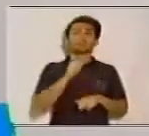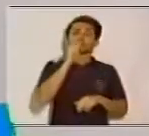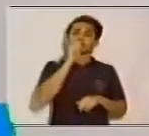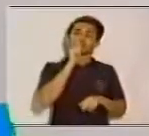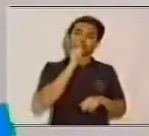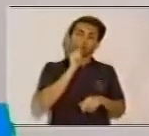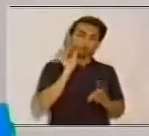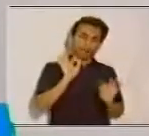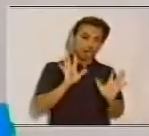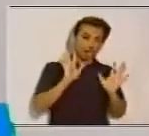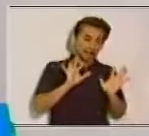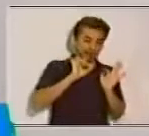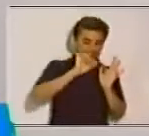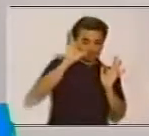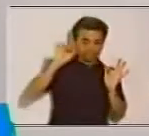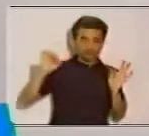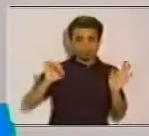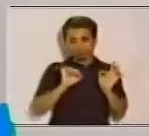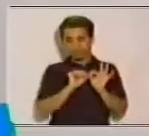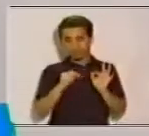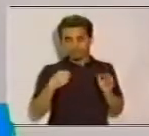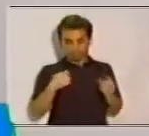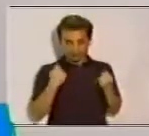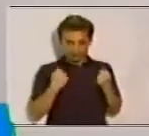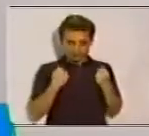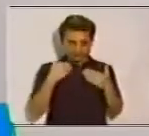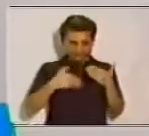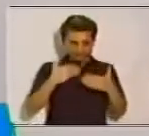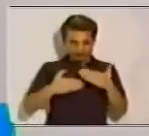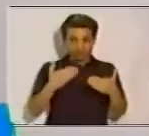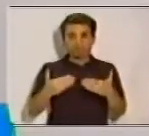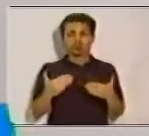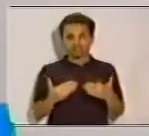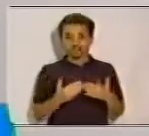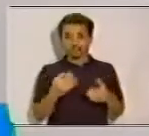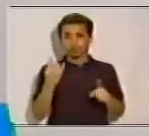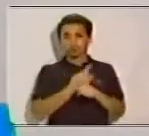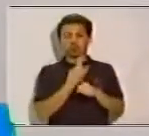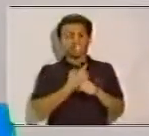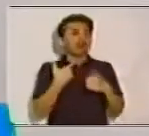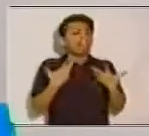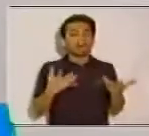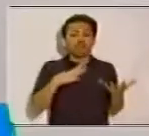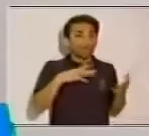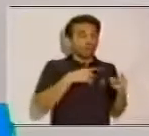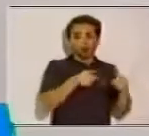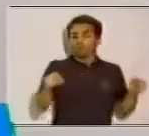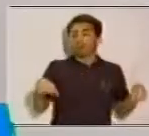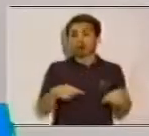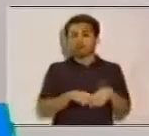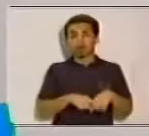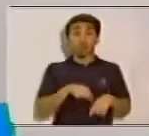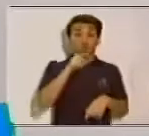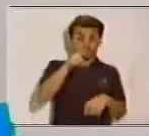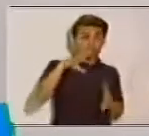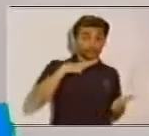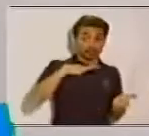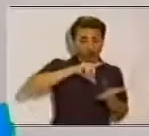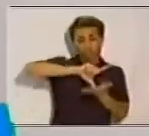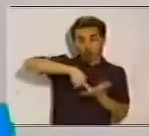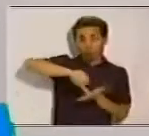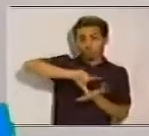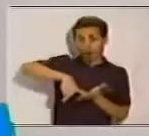paciencia, de poner empeño en lo que estamos haciendo y de usar lo que tengamos a la mano. Algunos tienen compás, otros